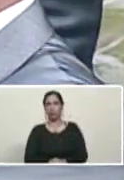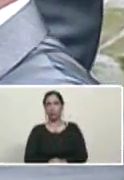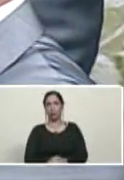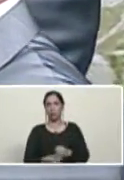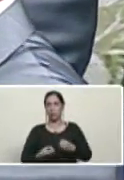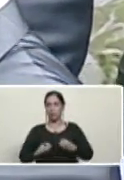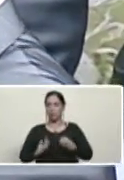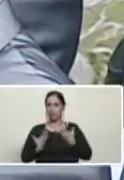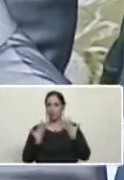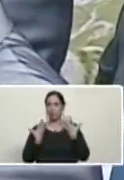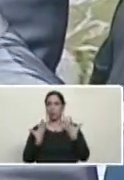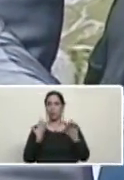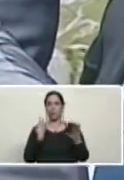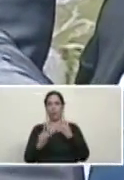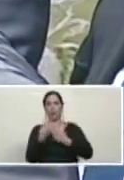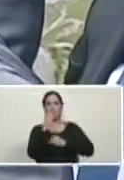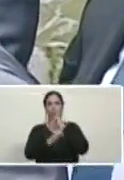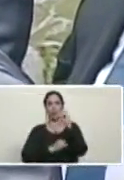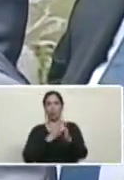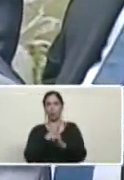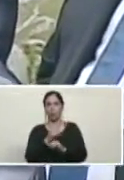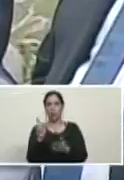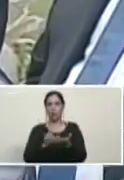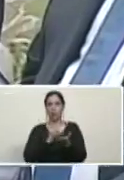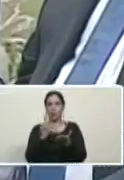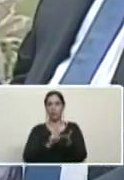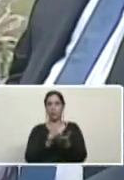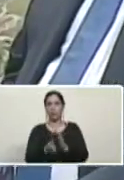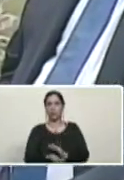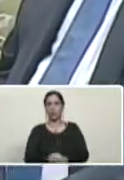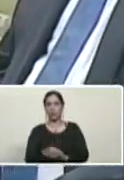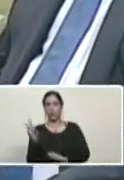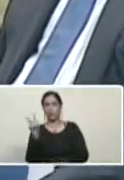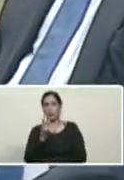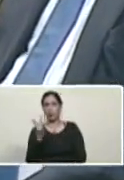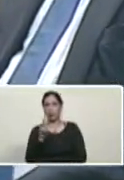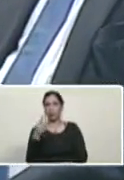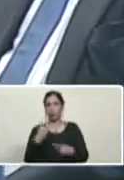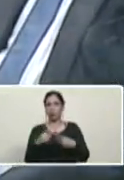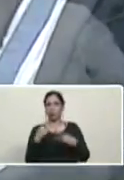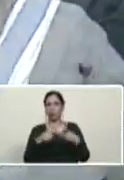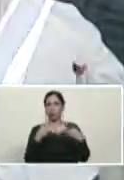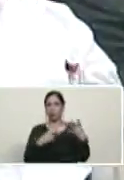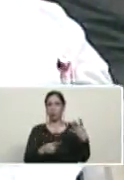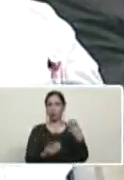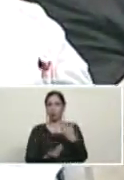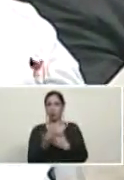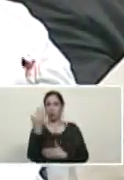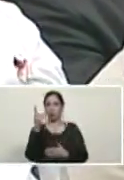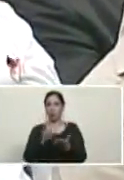expresión la Feria Internacional del Libro de Venezuela en cada una de sus ediciones,